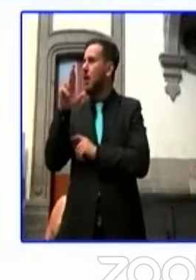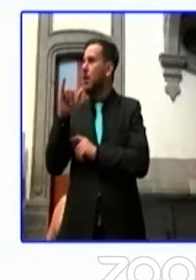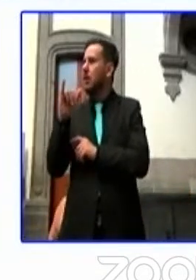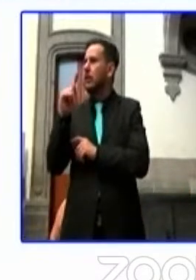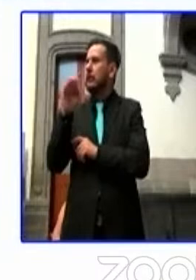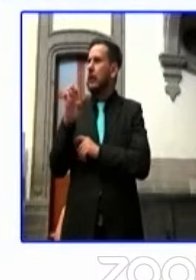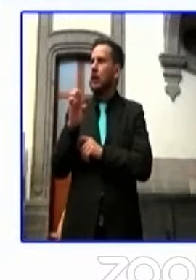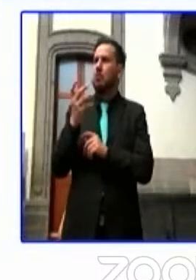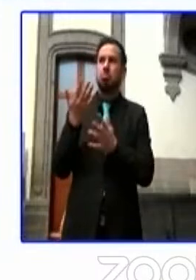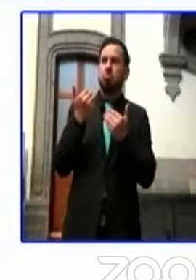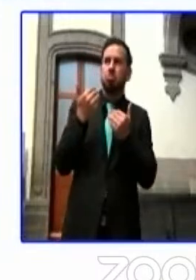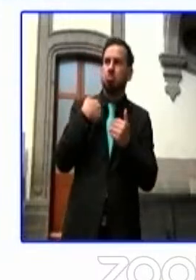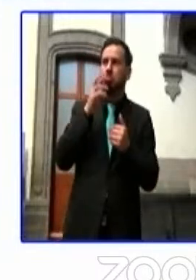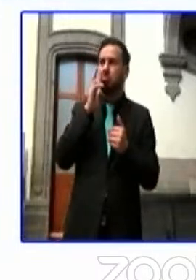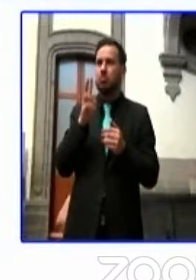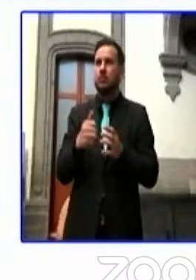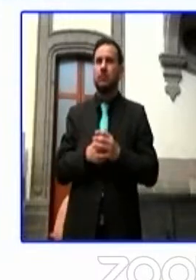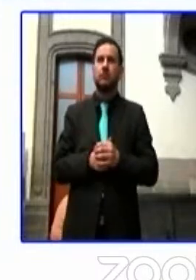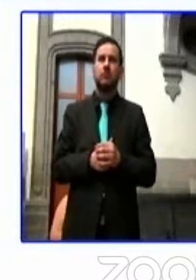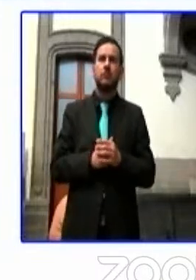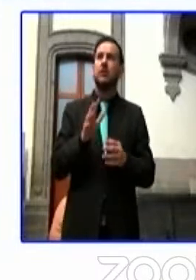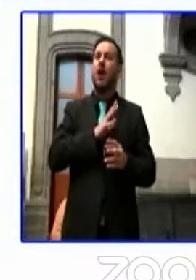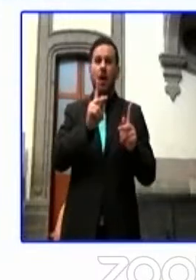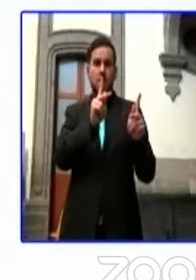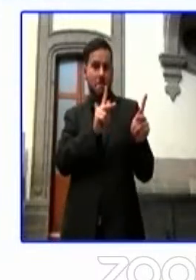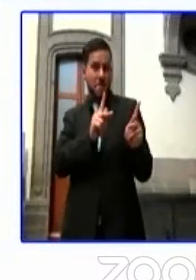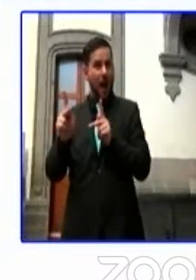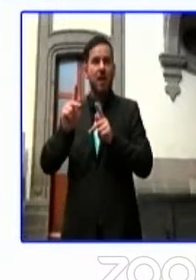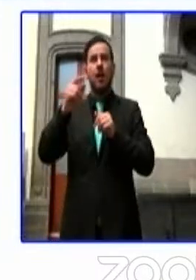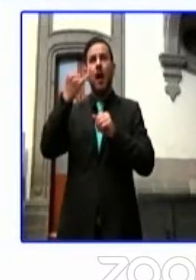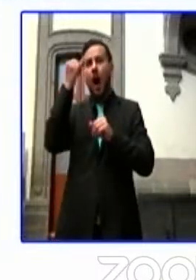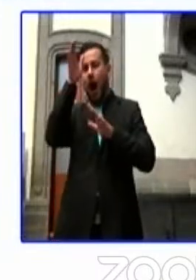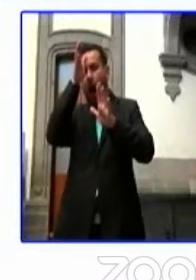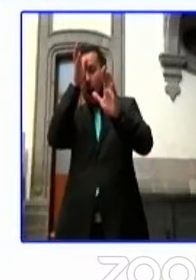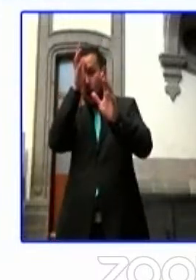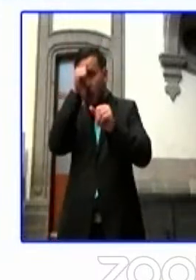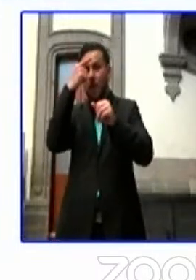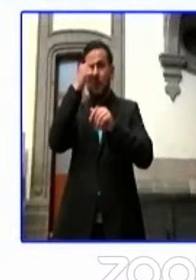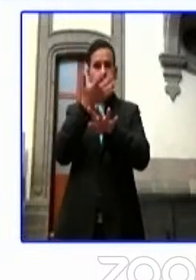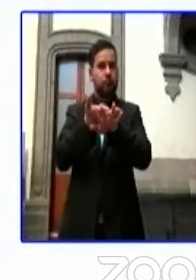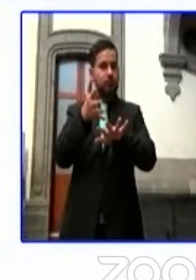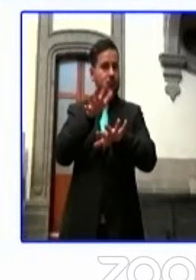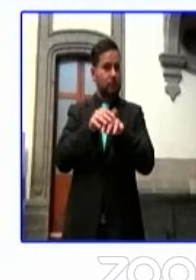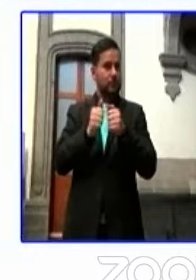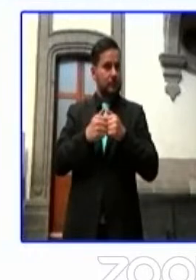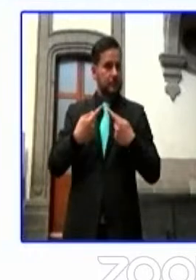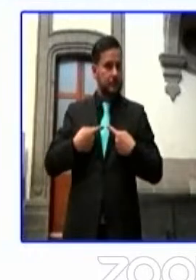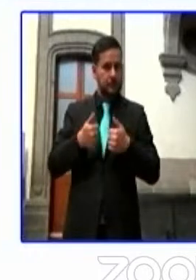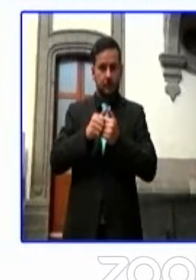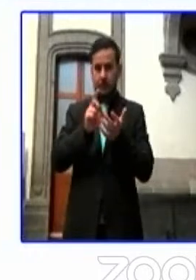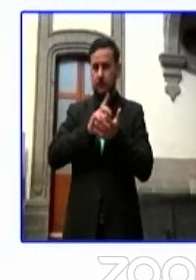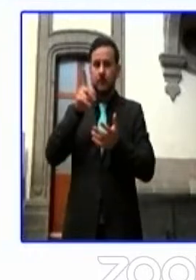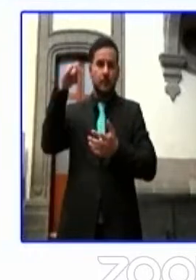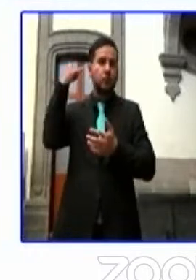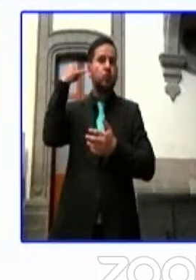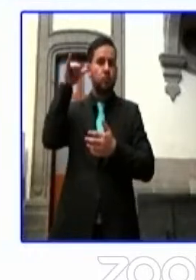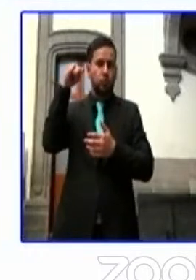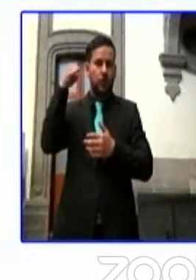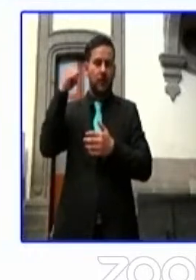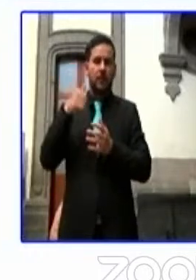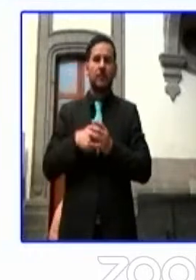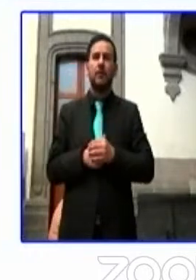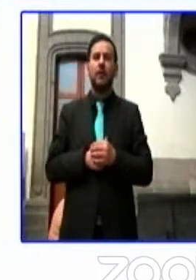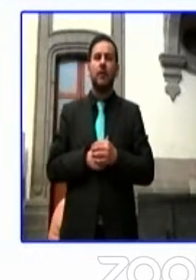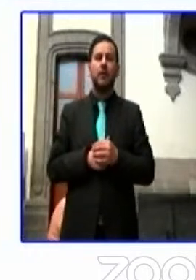pero tenemos el plan estatal para la inclusión de personas con discapacidad en Yucatán y que además